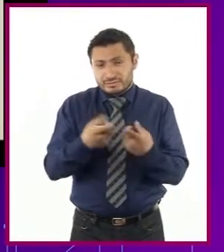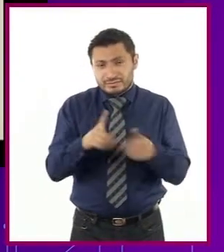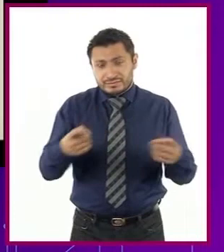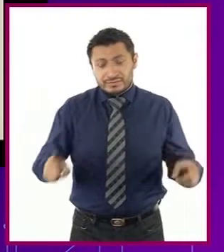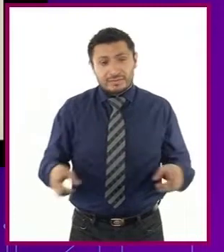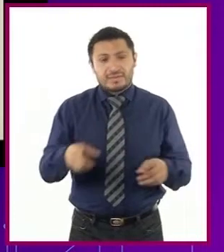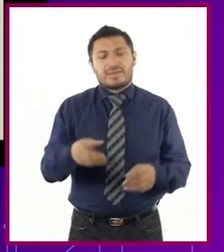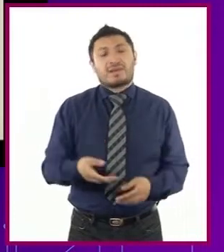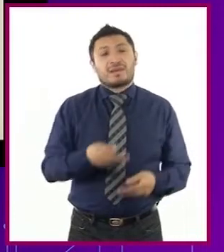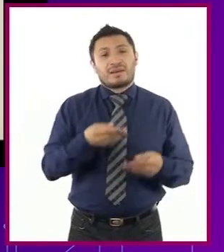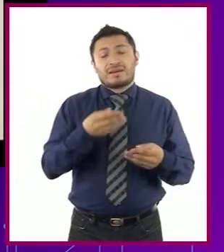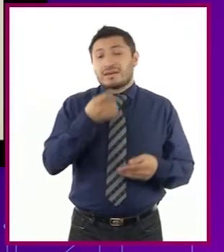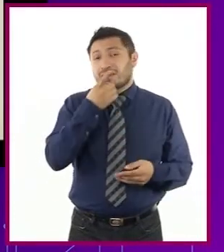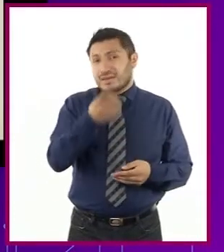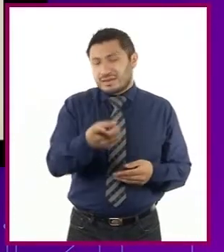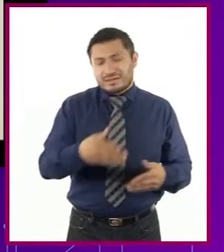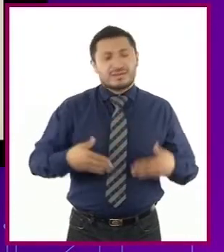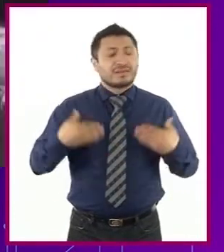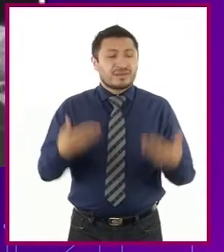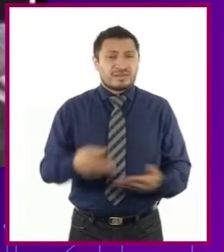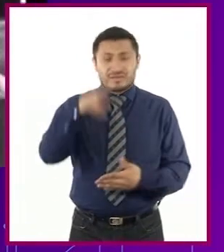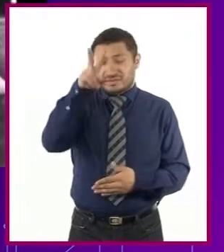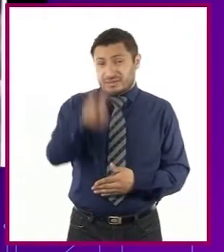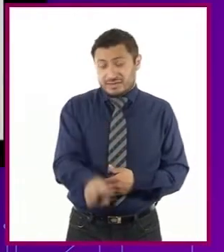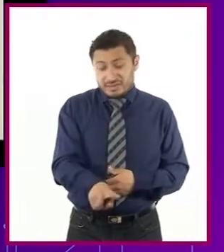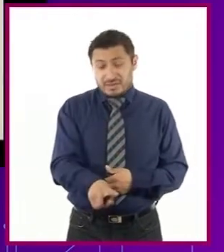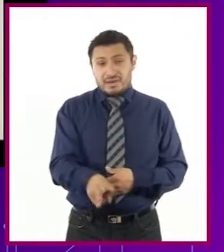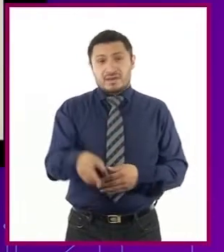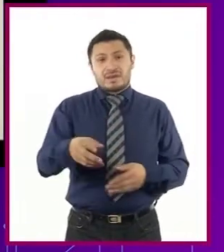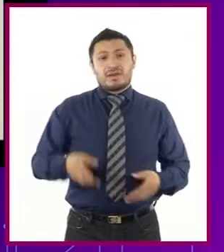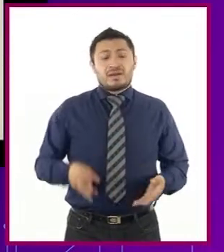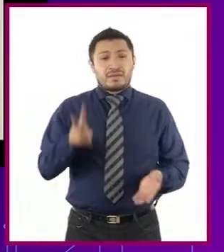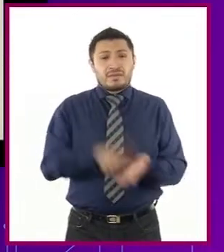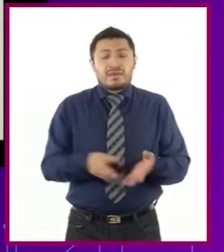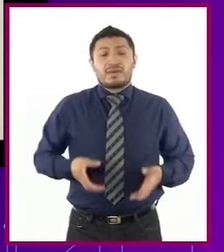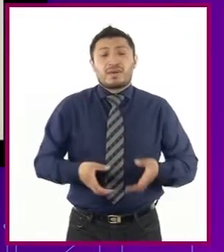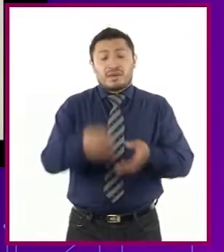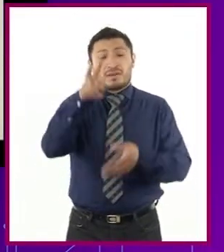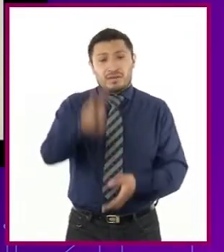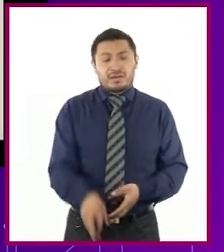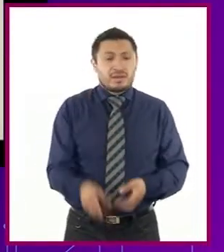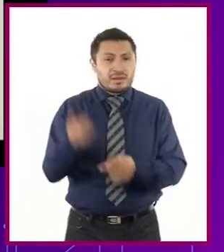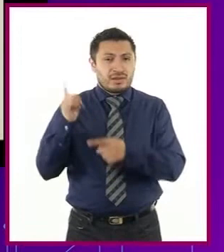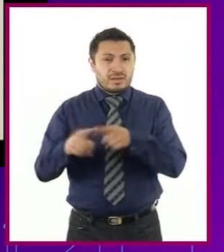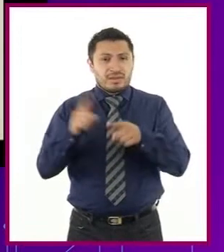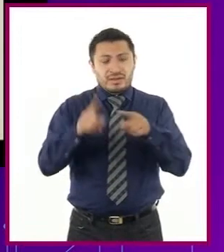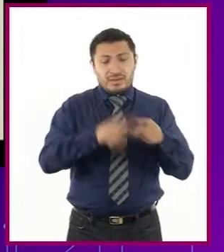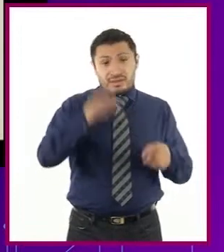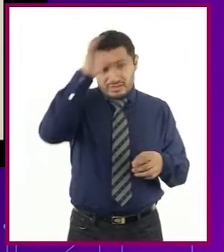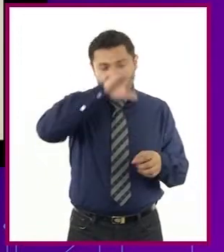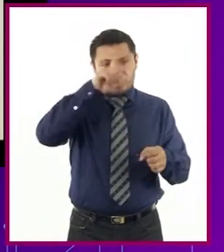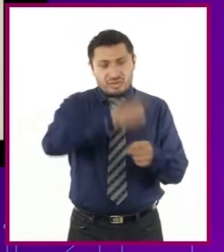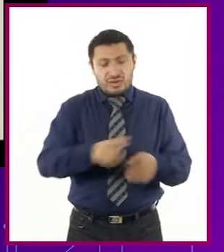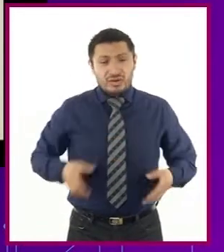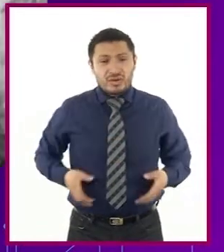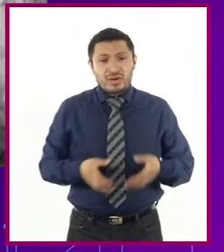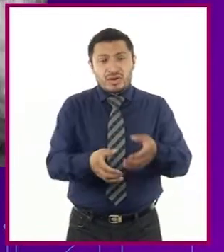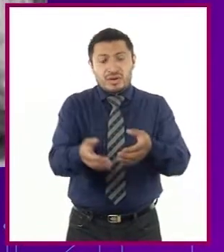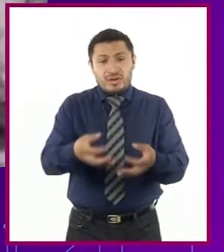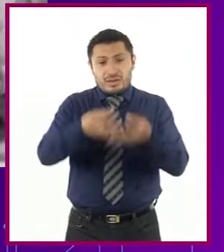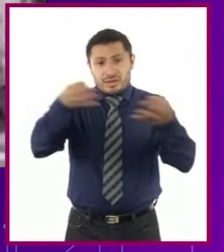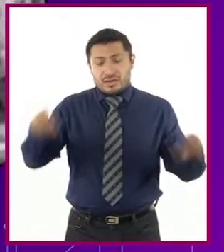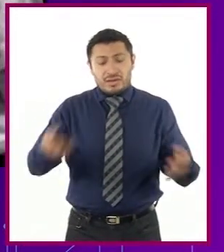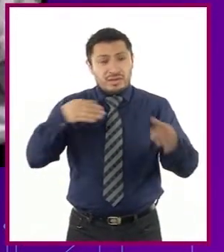camino real. Así, la identidad regional y la diversidad cultural del Camino Real de Tierra